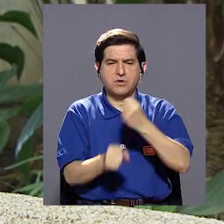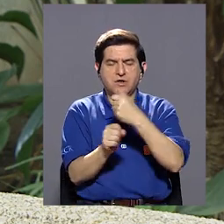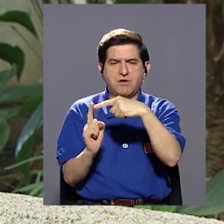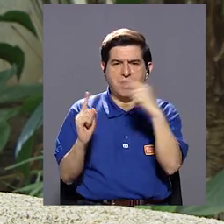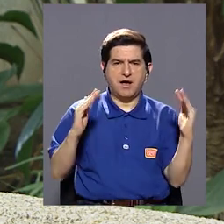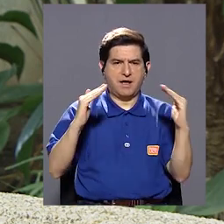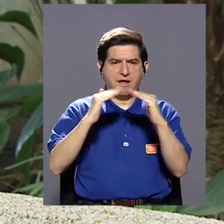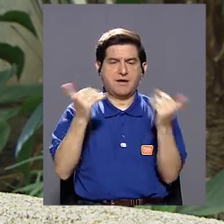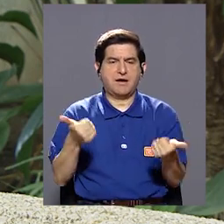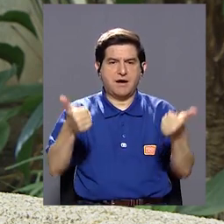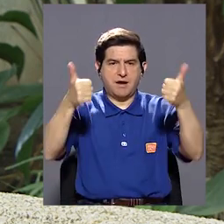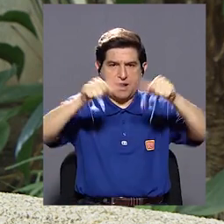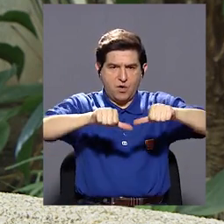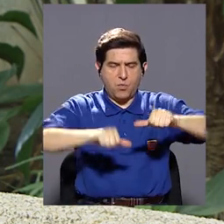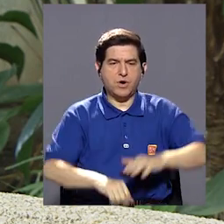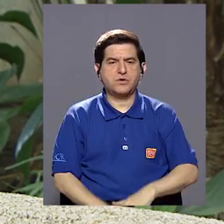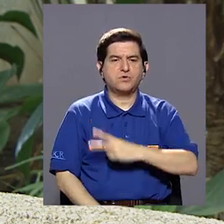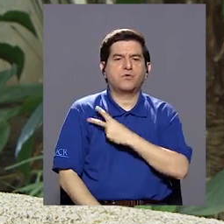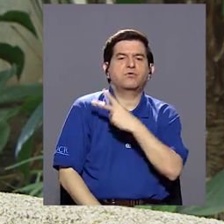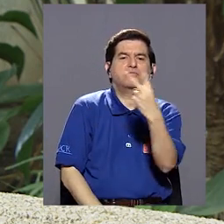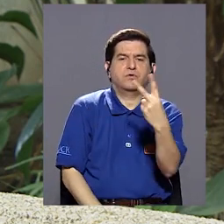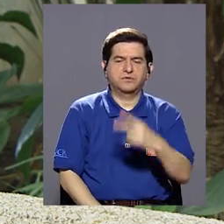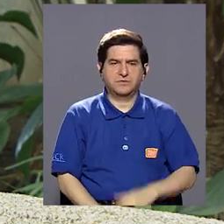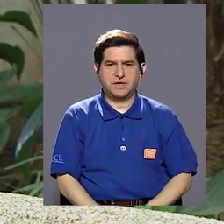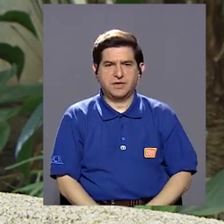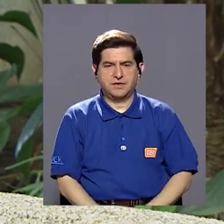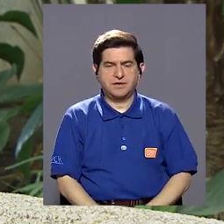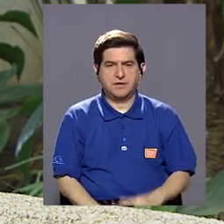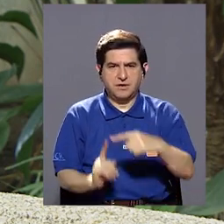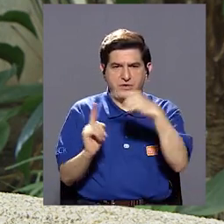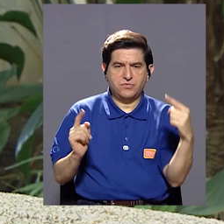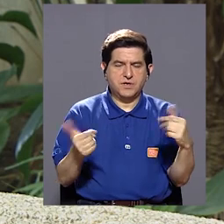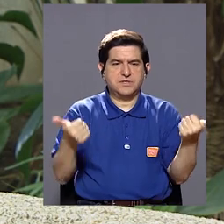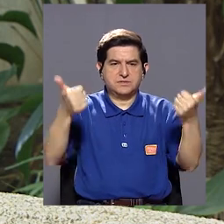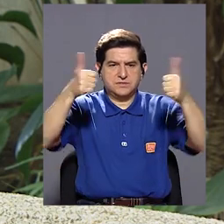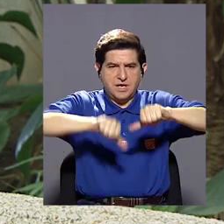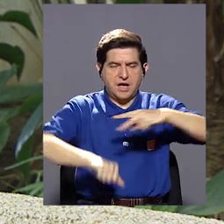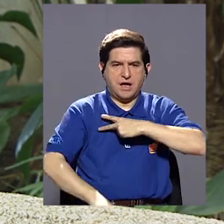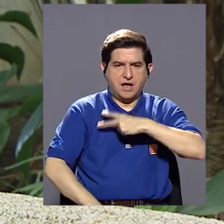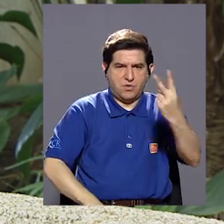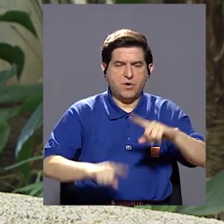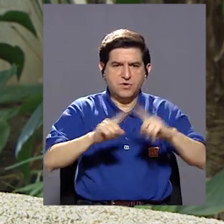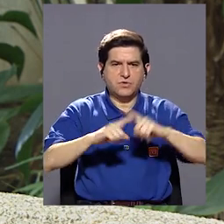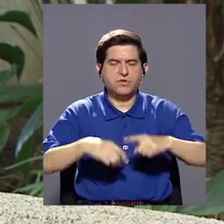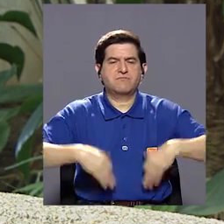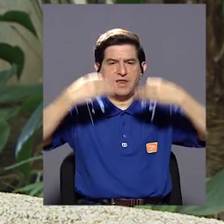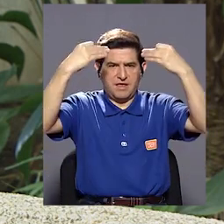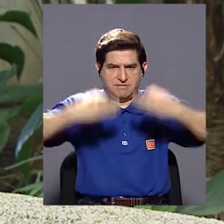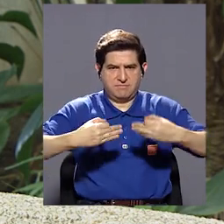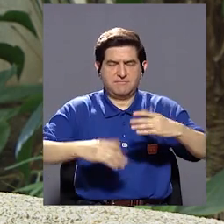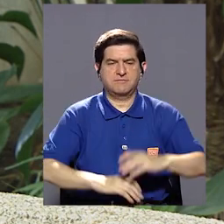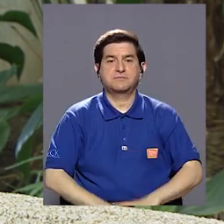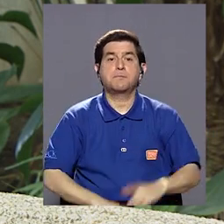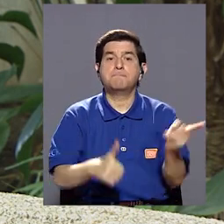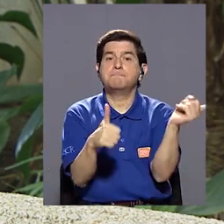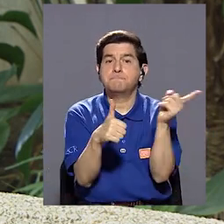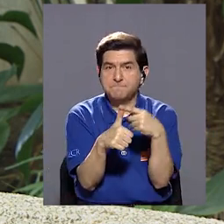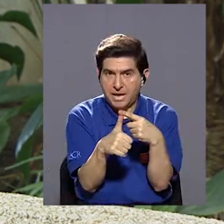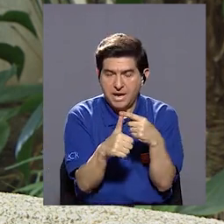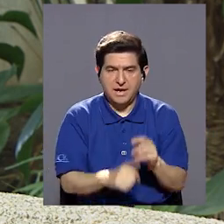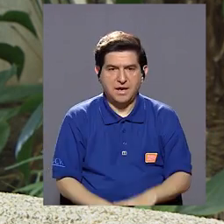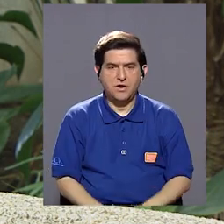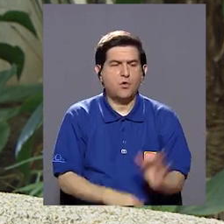institución haga teletrabajo es un acuerdo voluntario. Entonces, a partir de que es un acuerdo voluntario hay varias decisiones que hay que